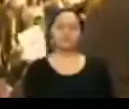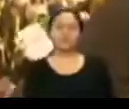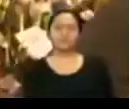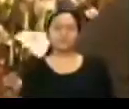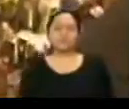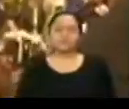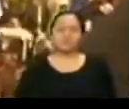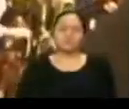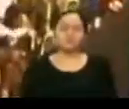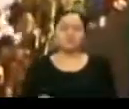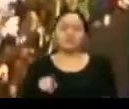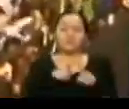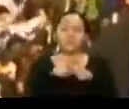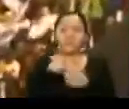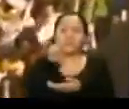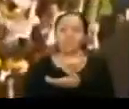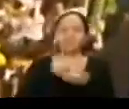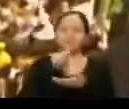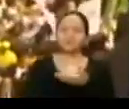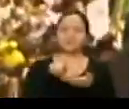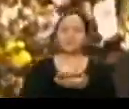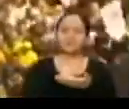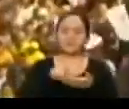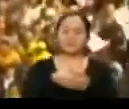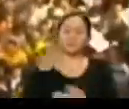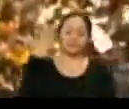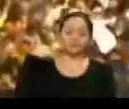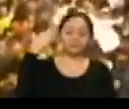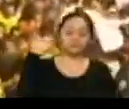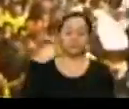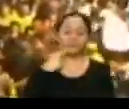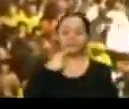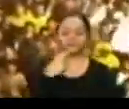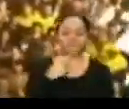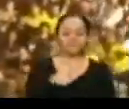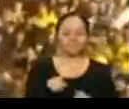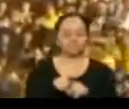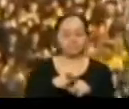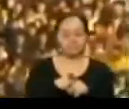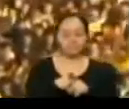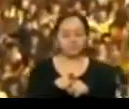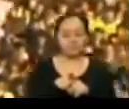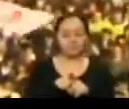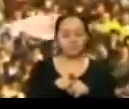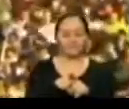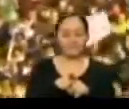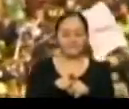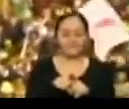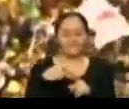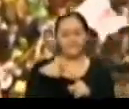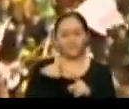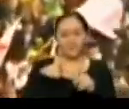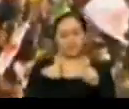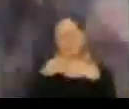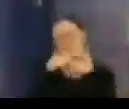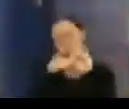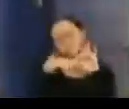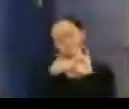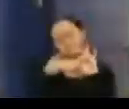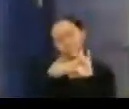Como escribía en Twitter hace poco, antes de bajar a dirigirles estas